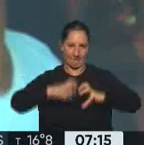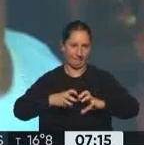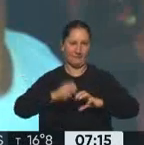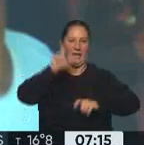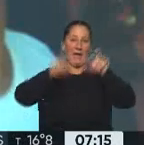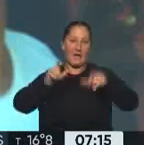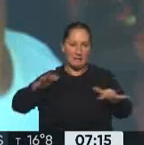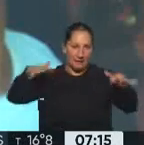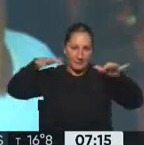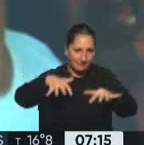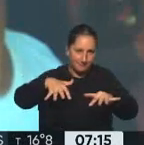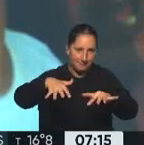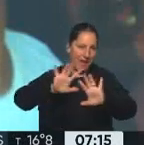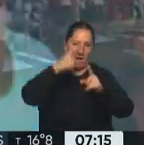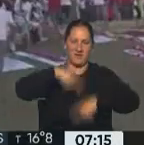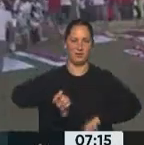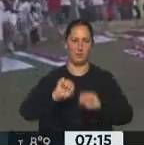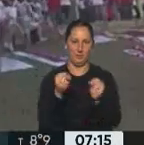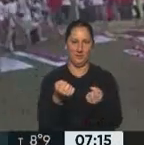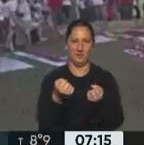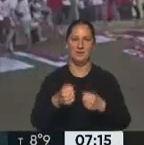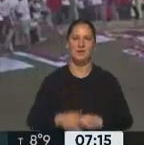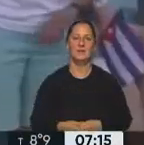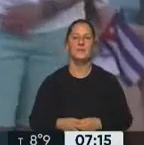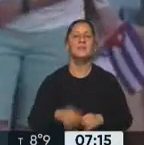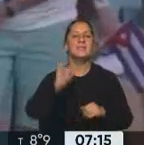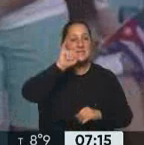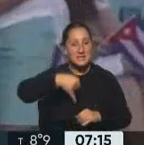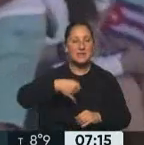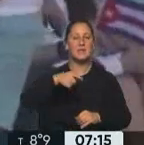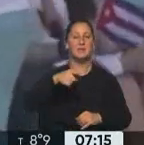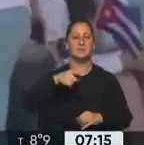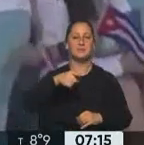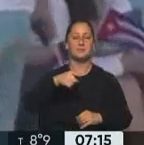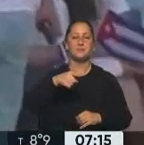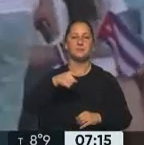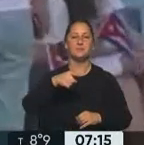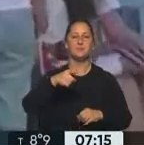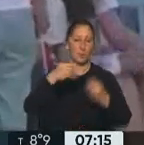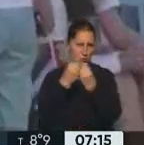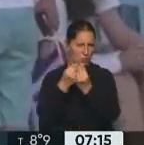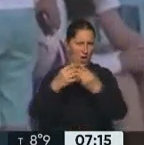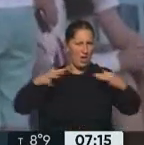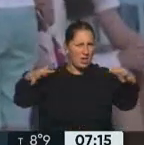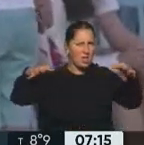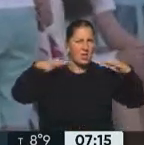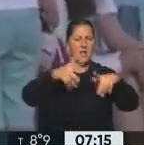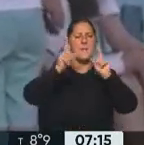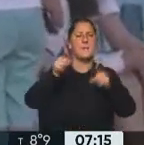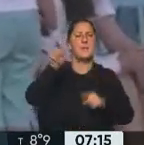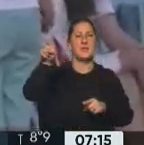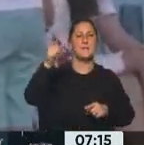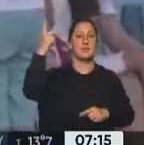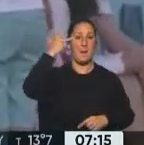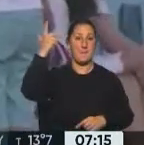convocatoria y casi se tuvo que suspender, pero bueno, sí funcionó, la verdad que llevó mucha gente el acto que se desarrolló en